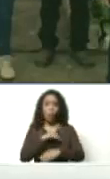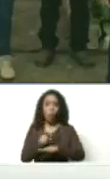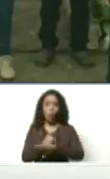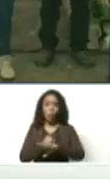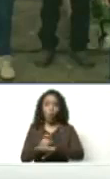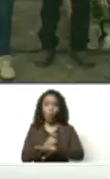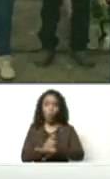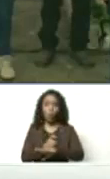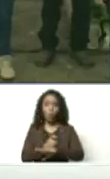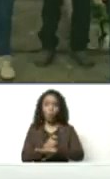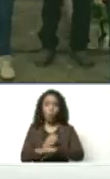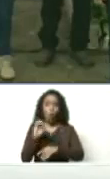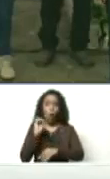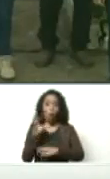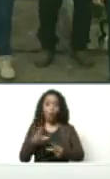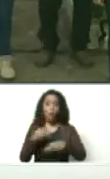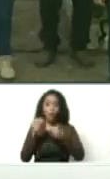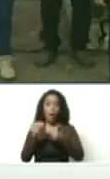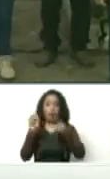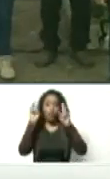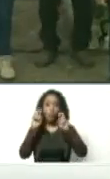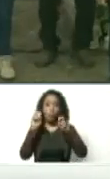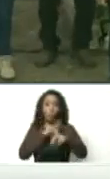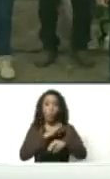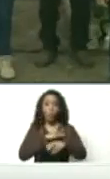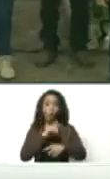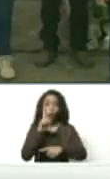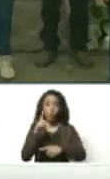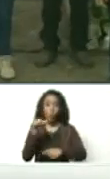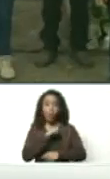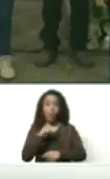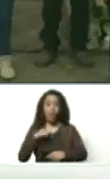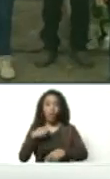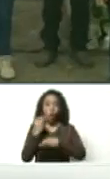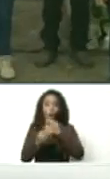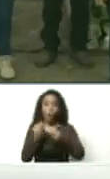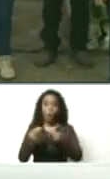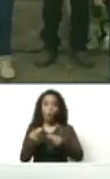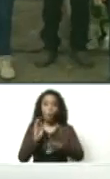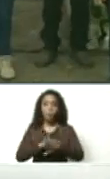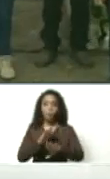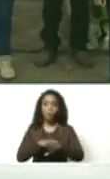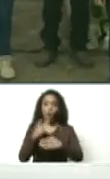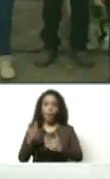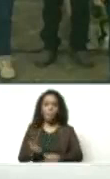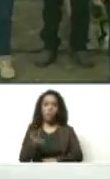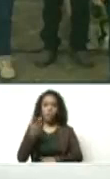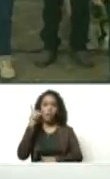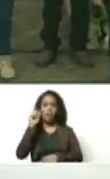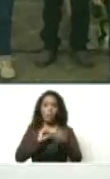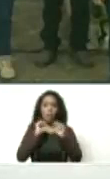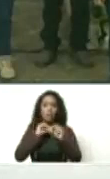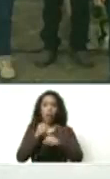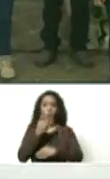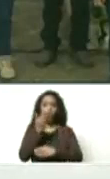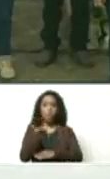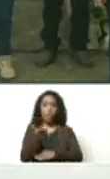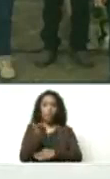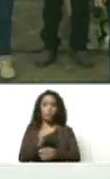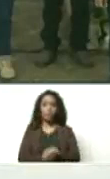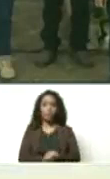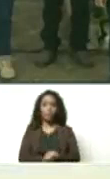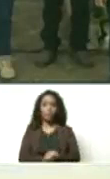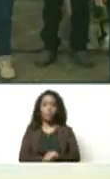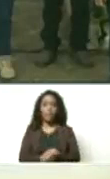gobierno, o que te dé unas maquinarias que le pertenecen a unos privados. ¿Por qué es tan importante esas maquinarias para ustedes?